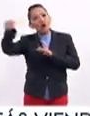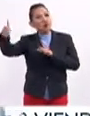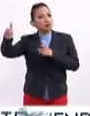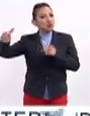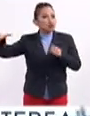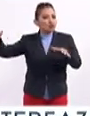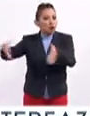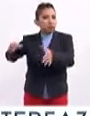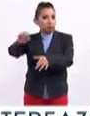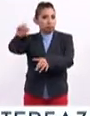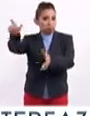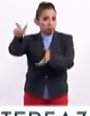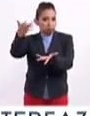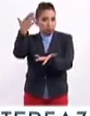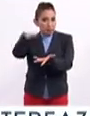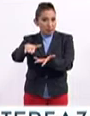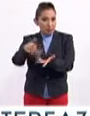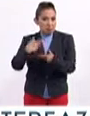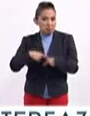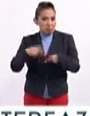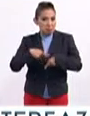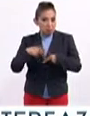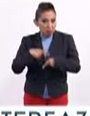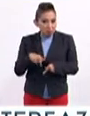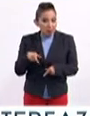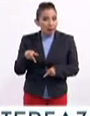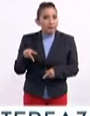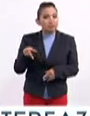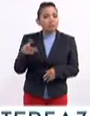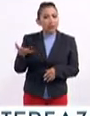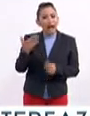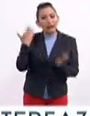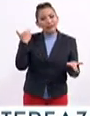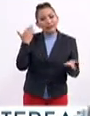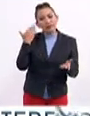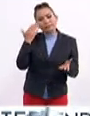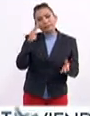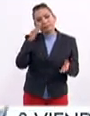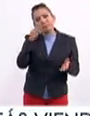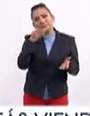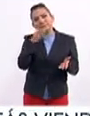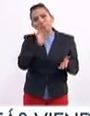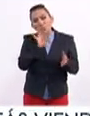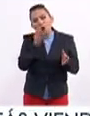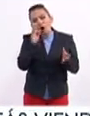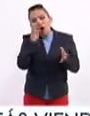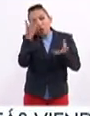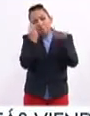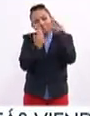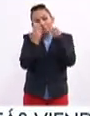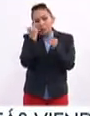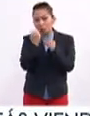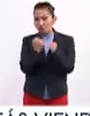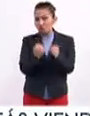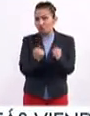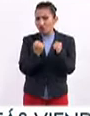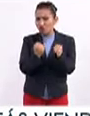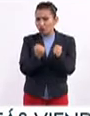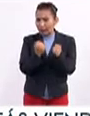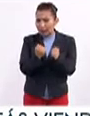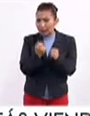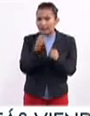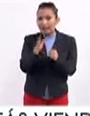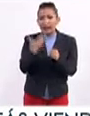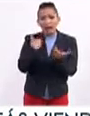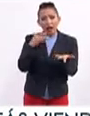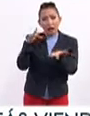de los profesionistas, de los profesionales que han tenido la oportunidad de recibir una formación muy fuerte,